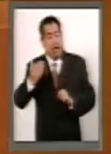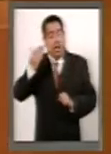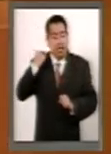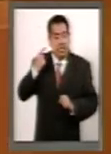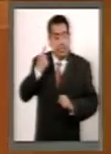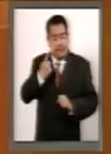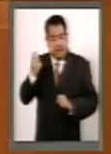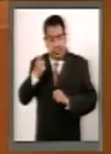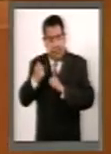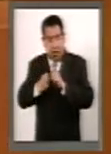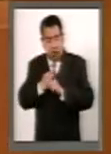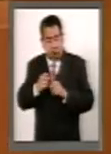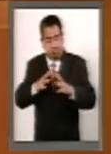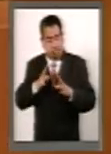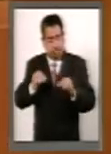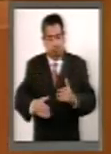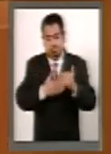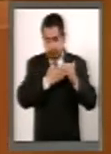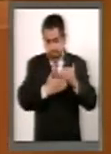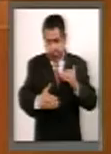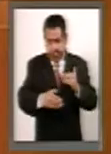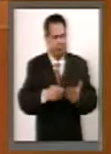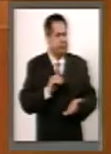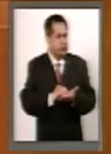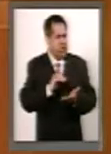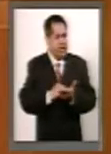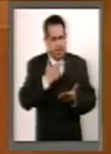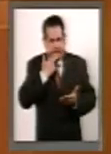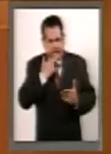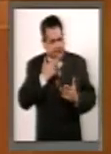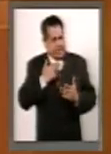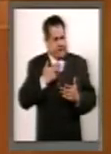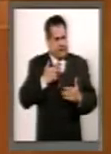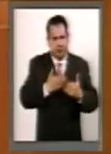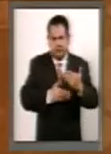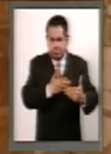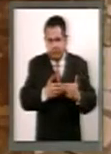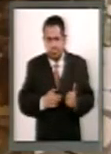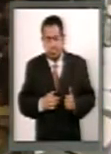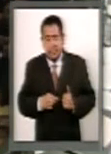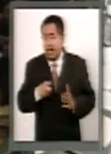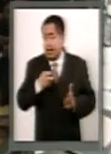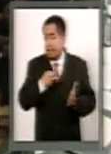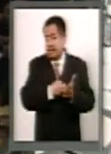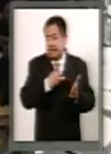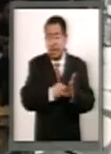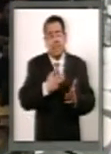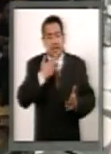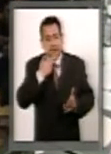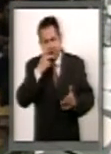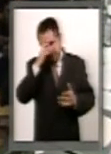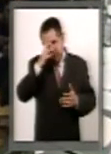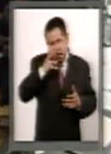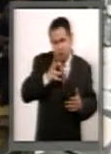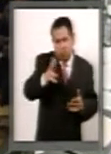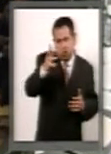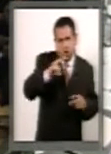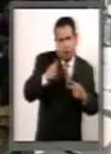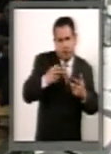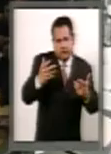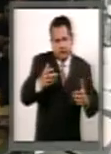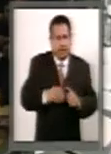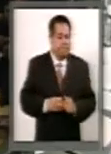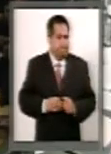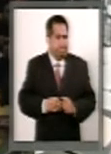años es una Constitución viva y actuante, es raíz y es horizonte. Por